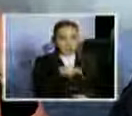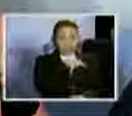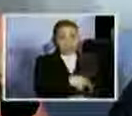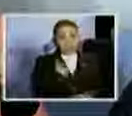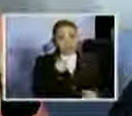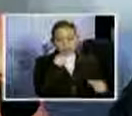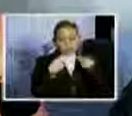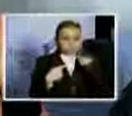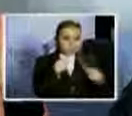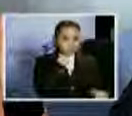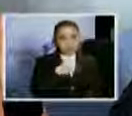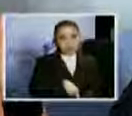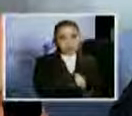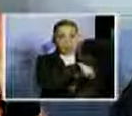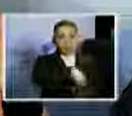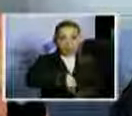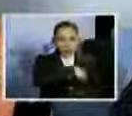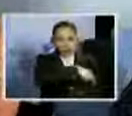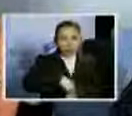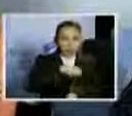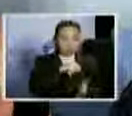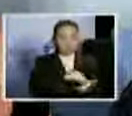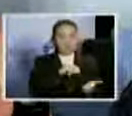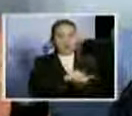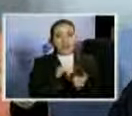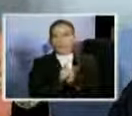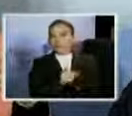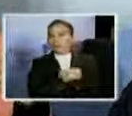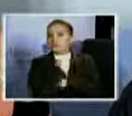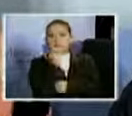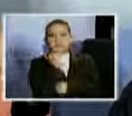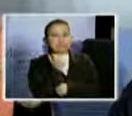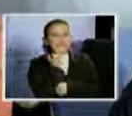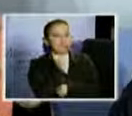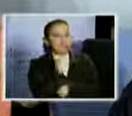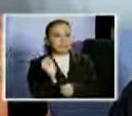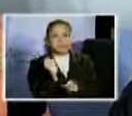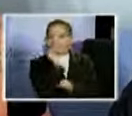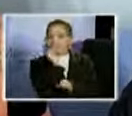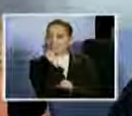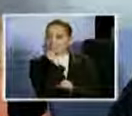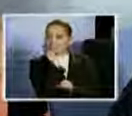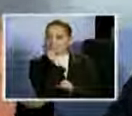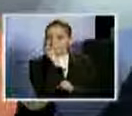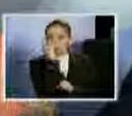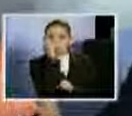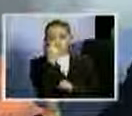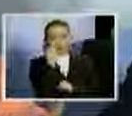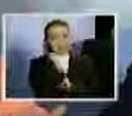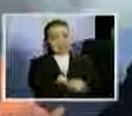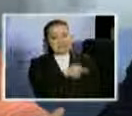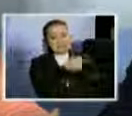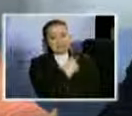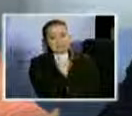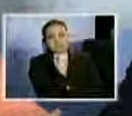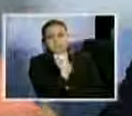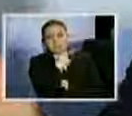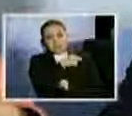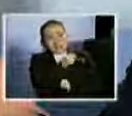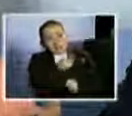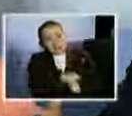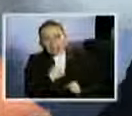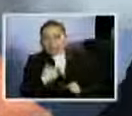altamente discutido que hasta el día de hoy muchos países no tienen aún una definición propia de